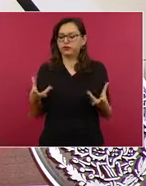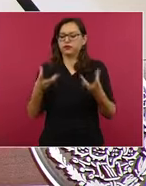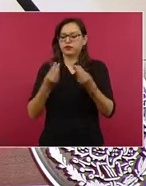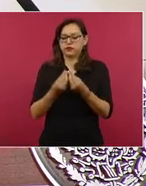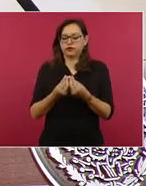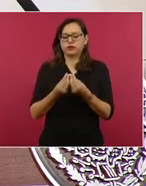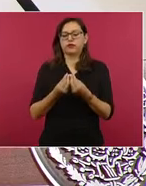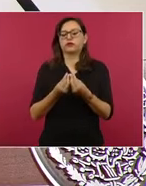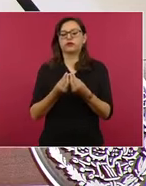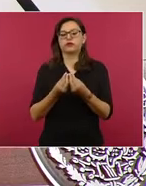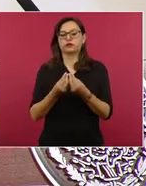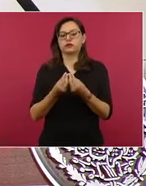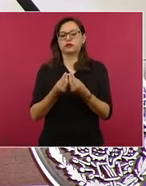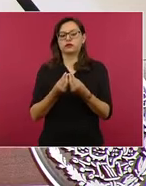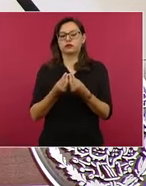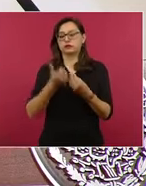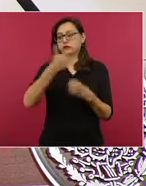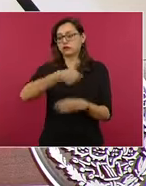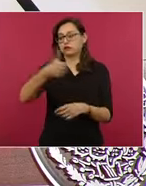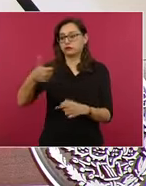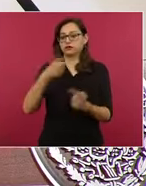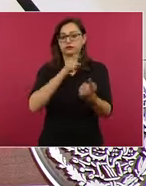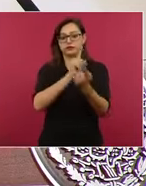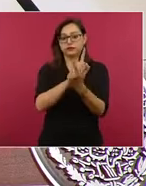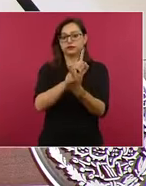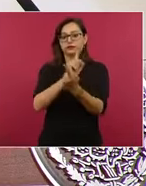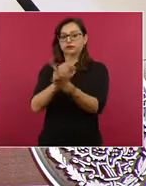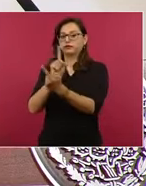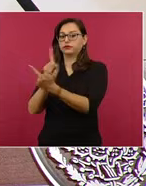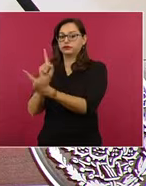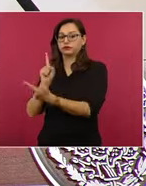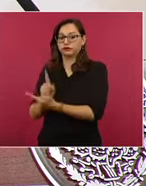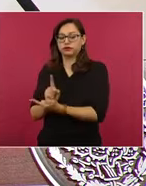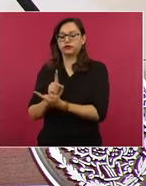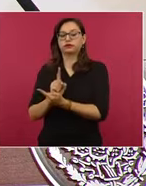víctimas, con quienes son,